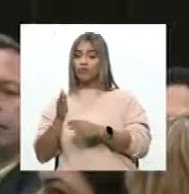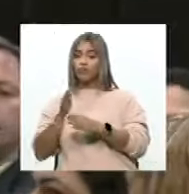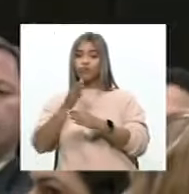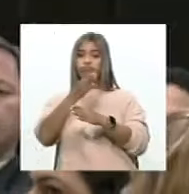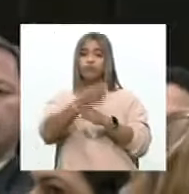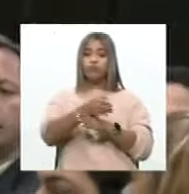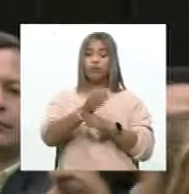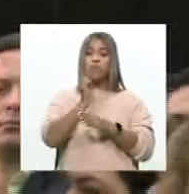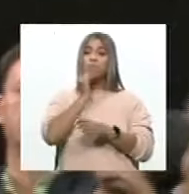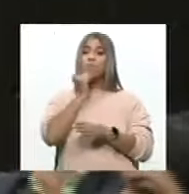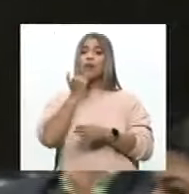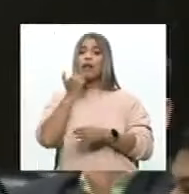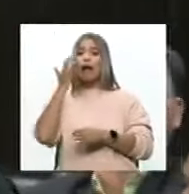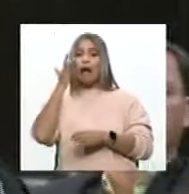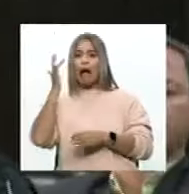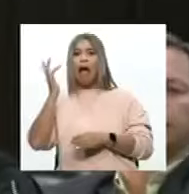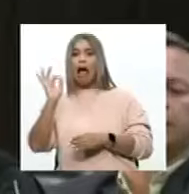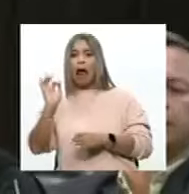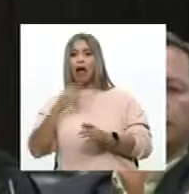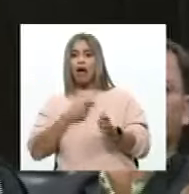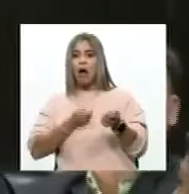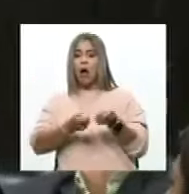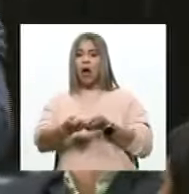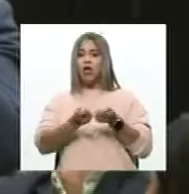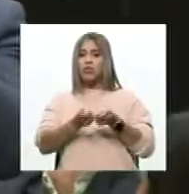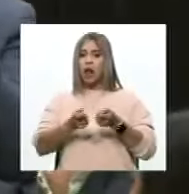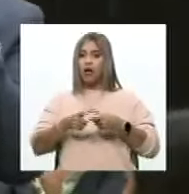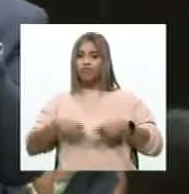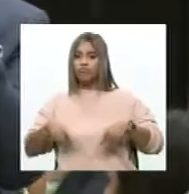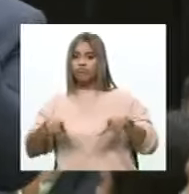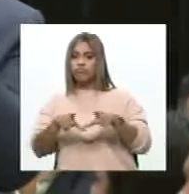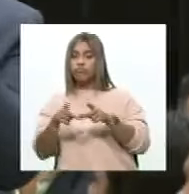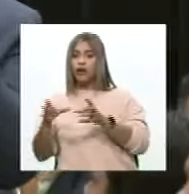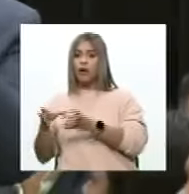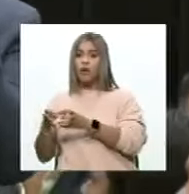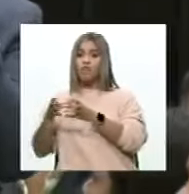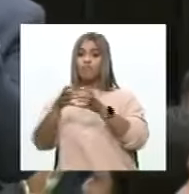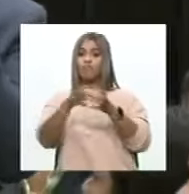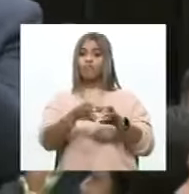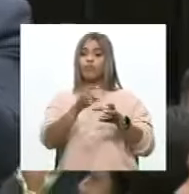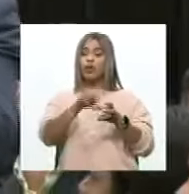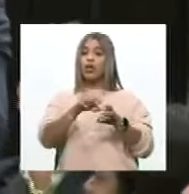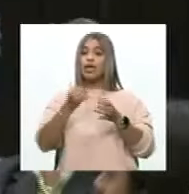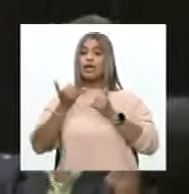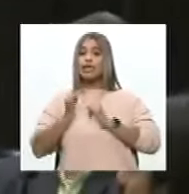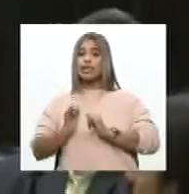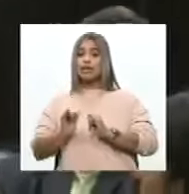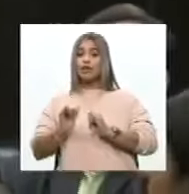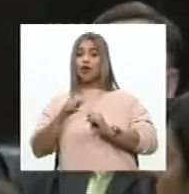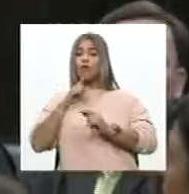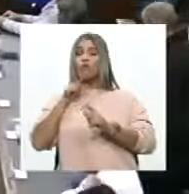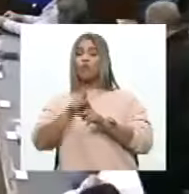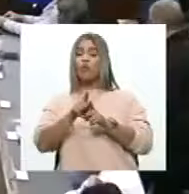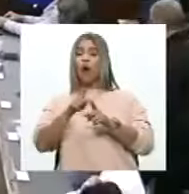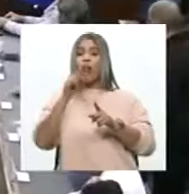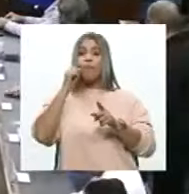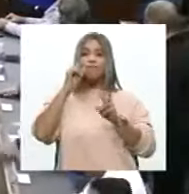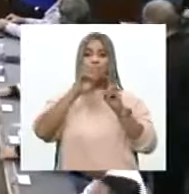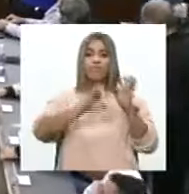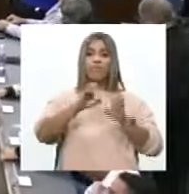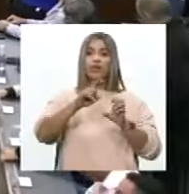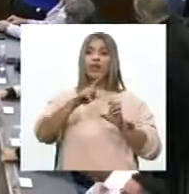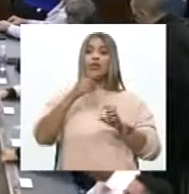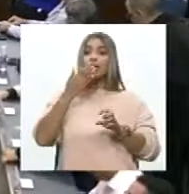Valencia, creyendo que podían controlar la zona, envía a uno de sus hijos con unos mineros y Huaycaipuro acabó